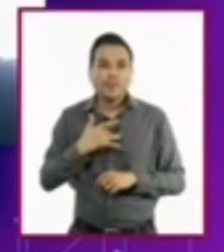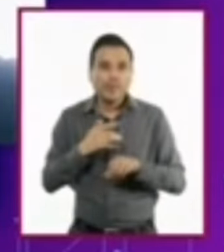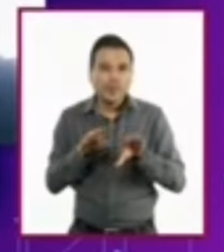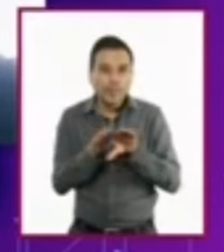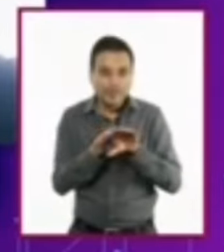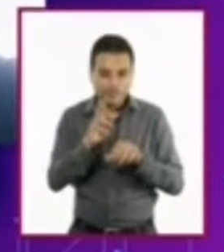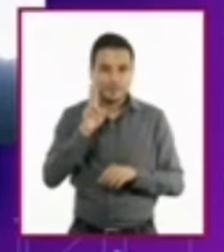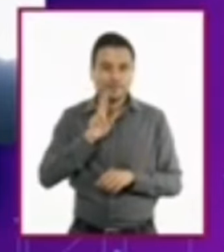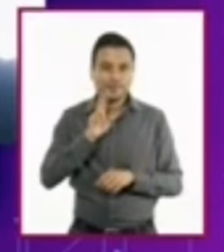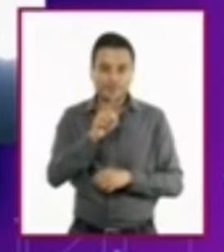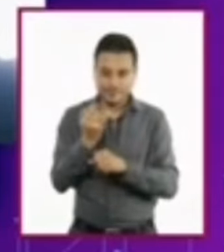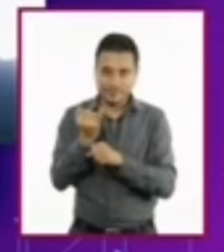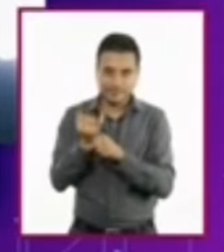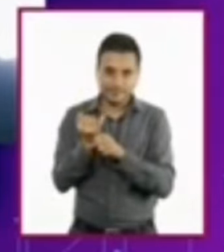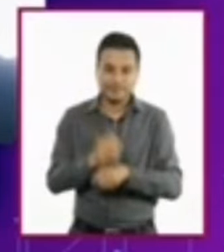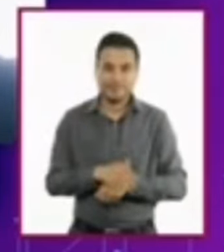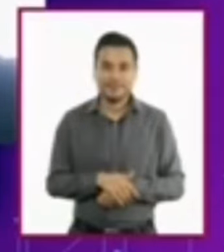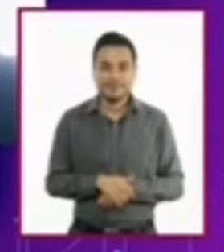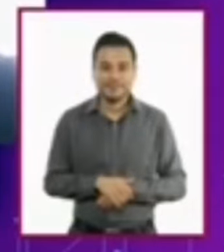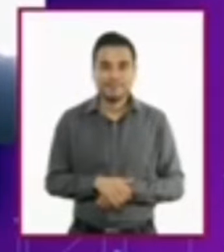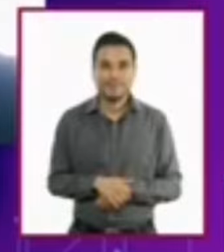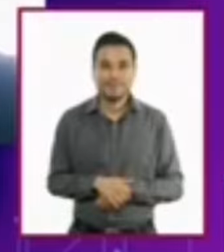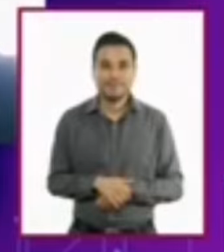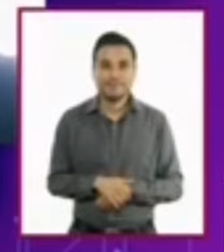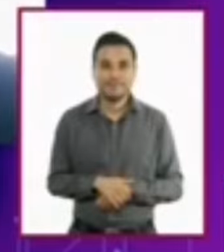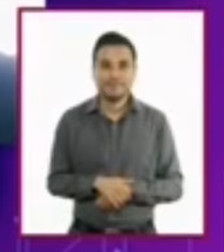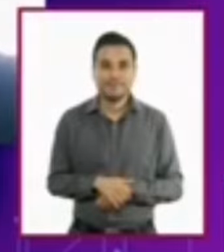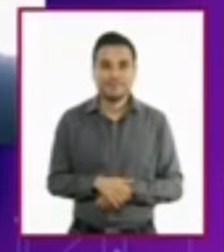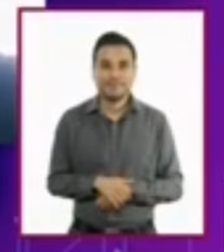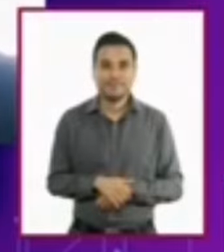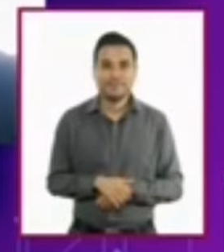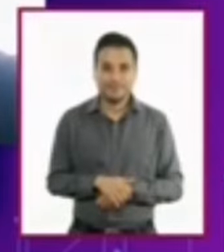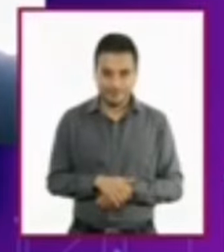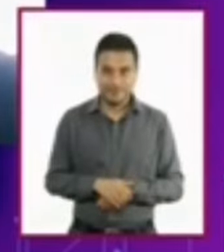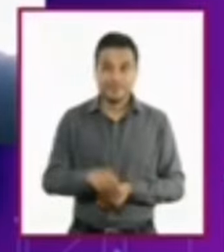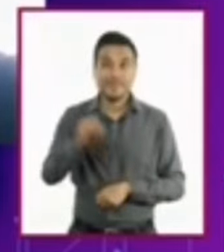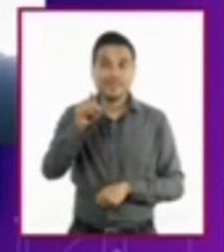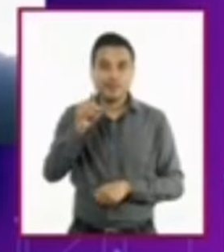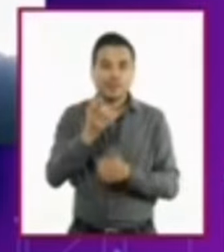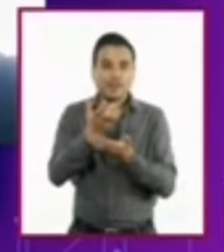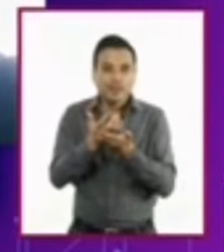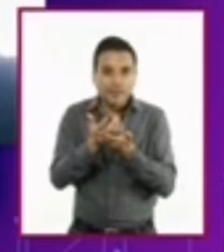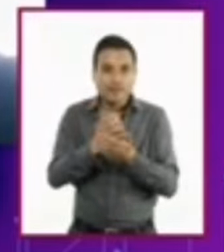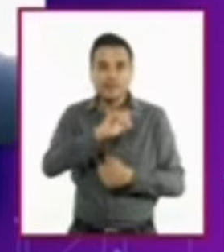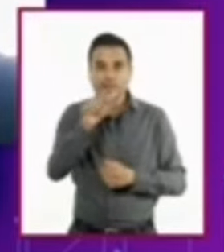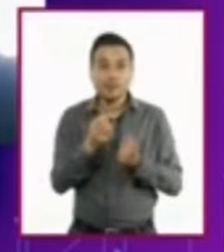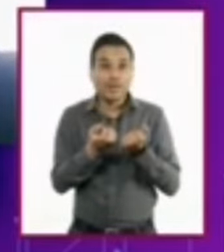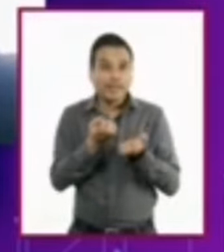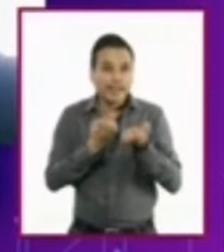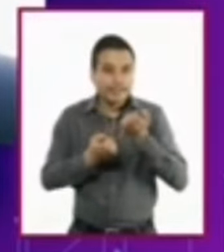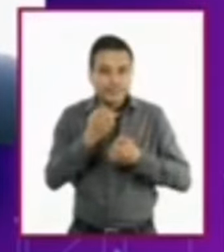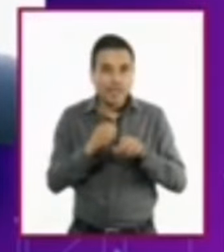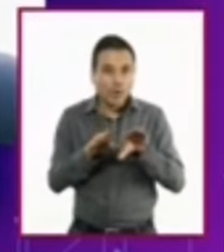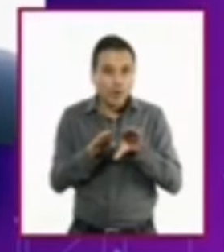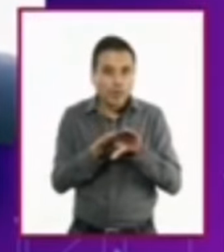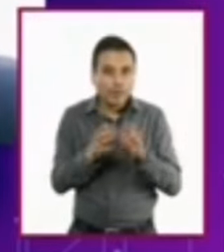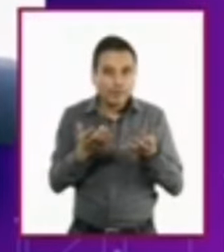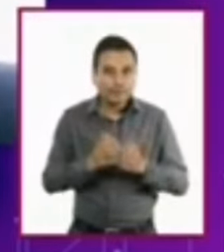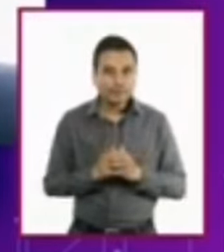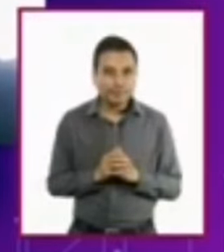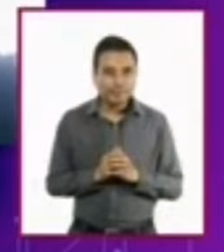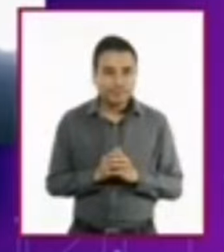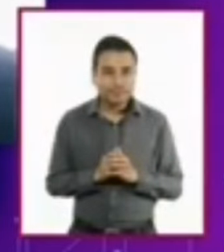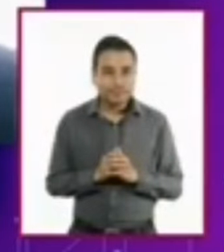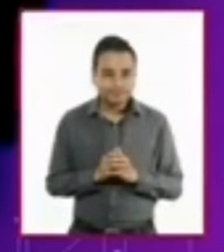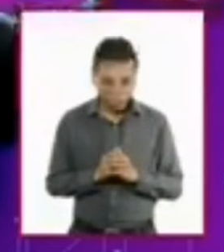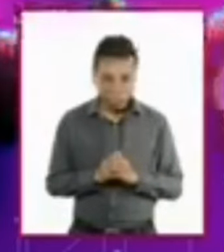cardíaca de cada uno en reposo. Y después de hacer ejercicio, ustedes y 4 personas más se despiden de ustedes. Saludos de la